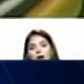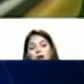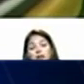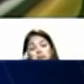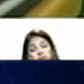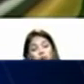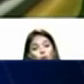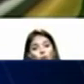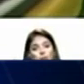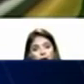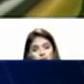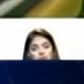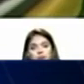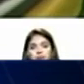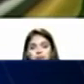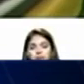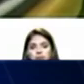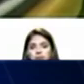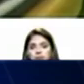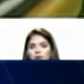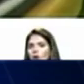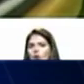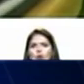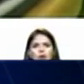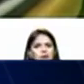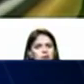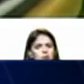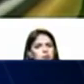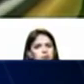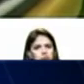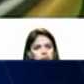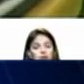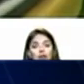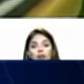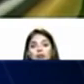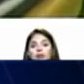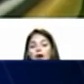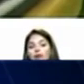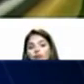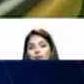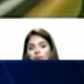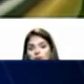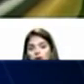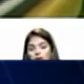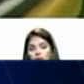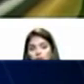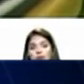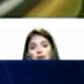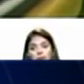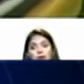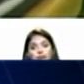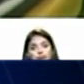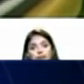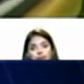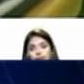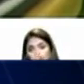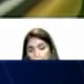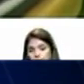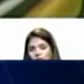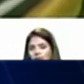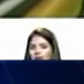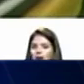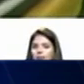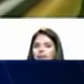presuntos responsables, con el objeto de recibir información y contribuir a la reparación de las